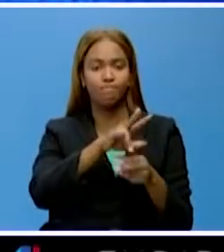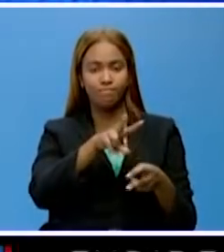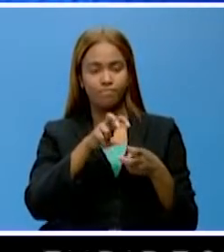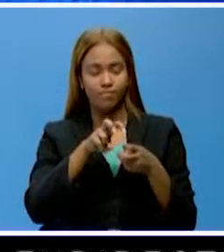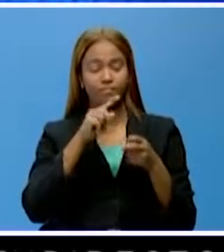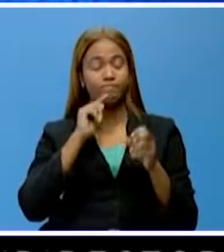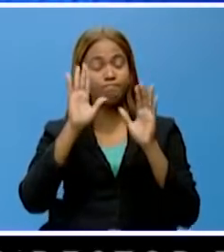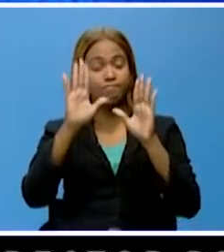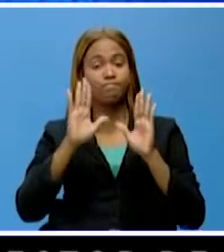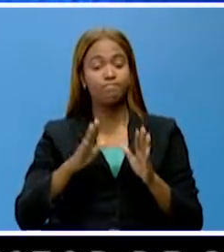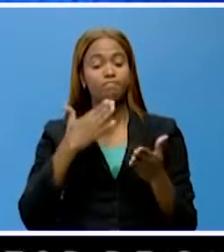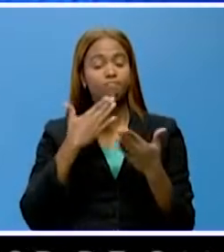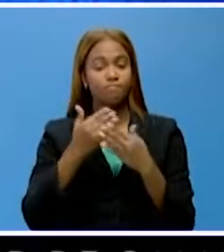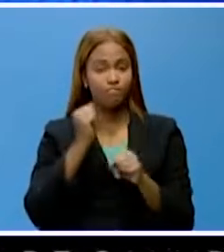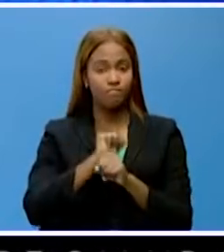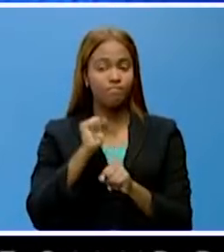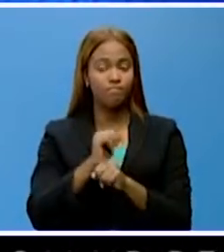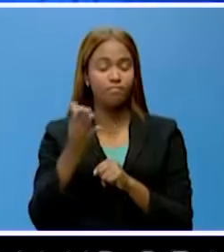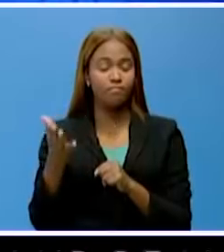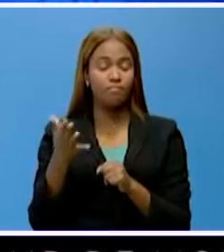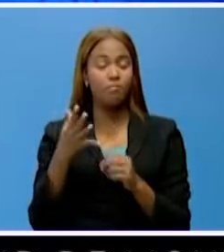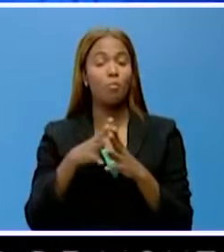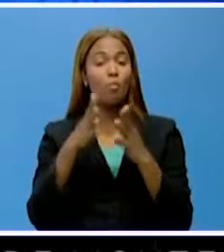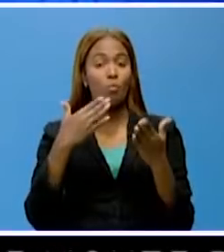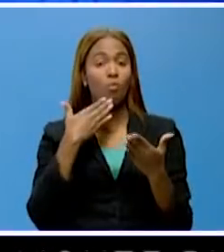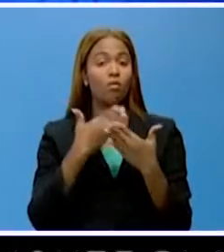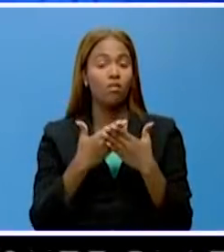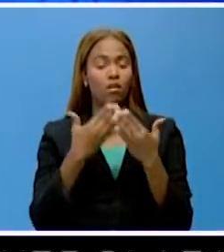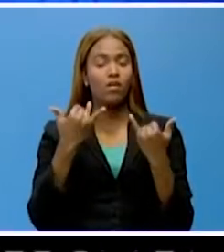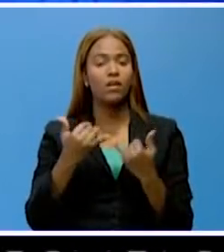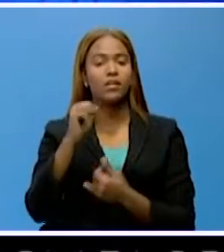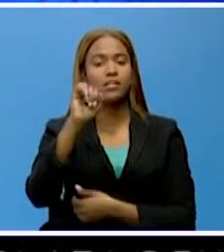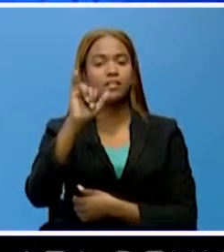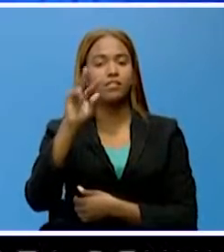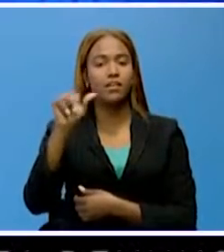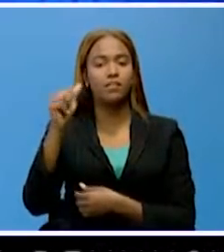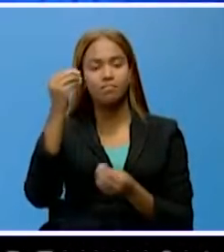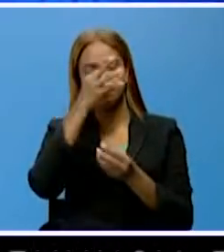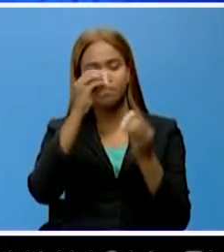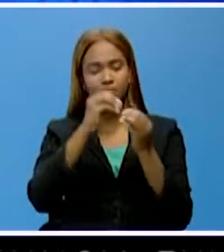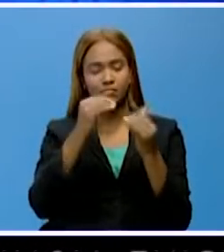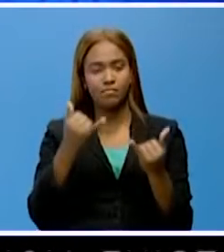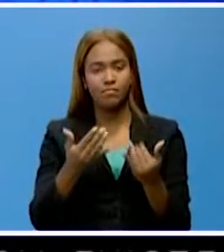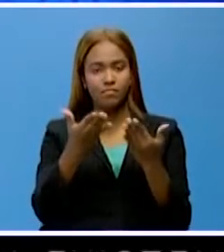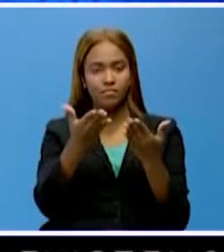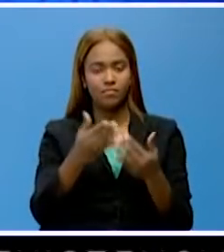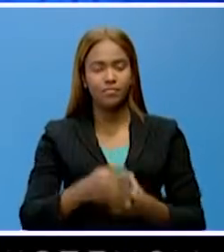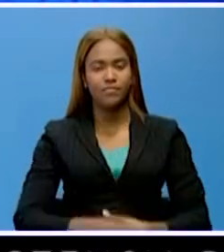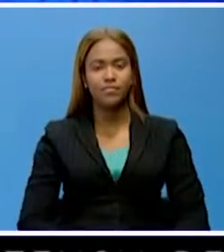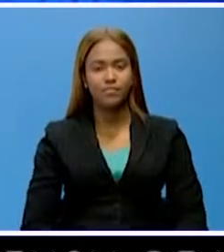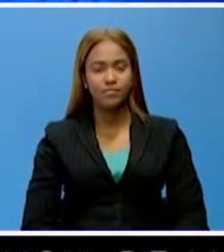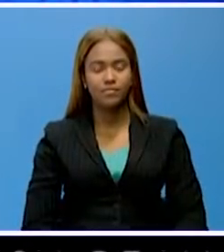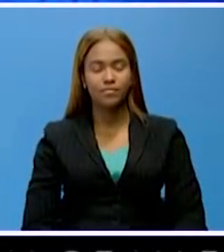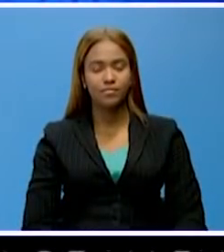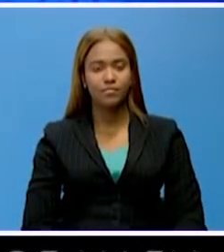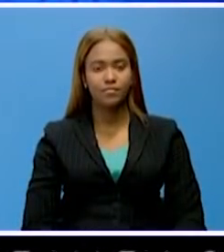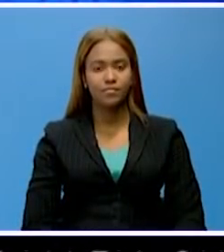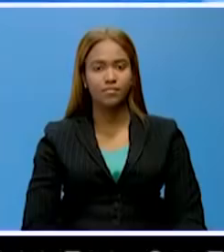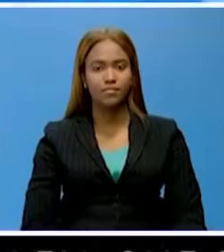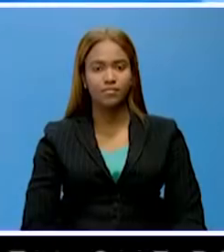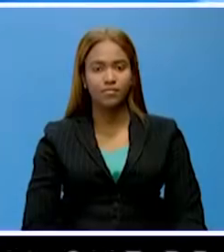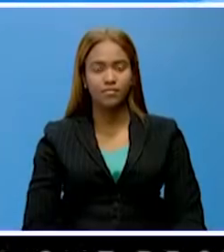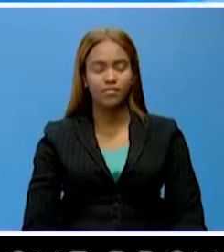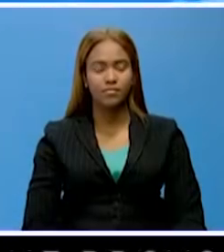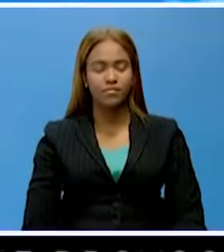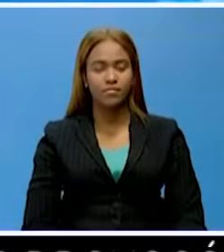Una excelente iniciativa, muy loable iniciativa. Silvia Infante tiene todos los detalles. Conecto contigo. Adelante, Silvia.